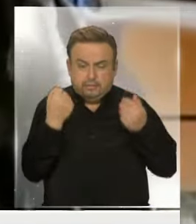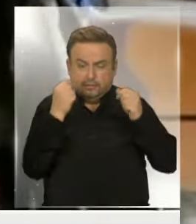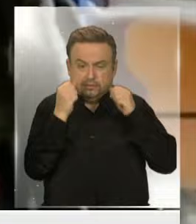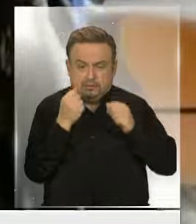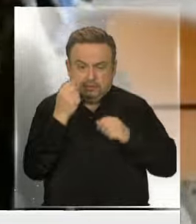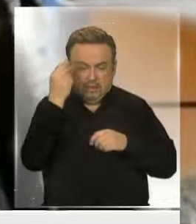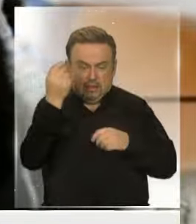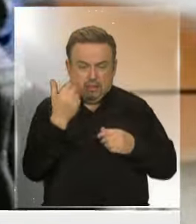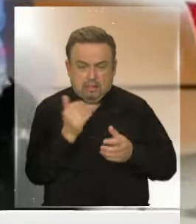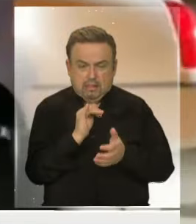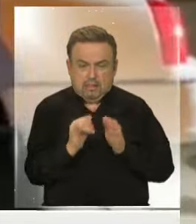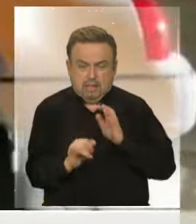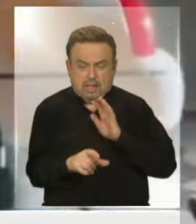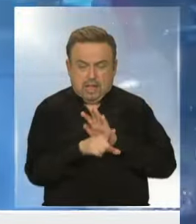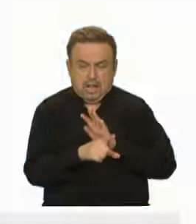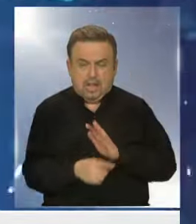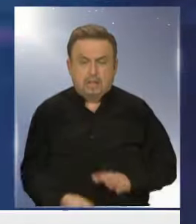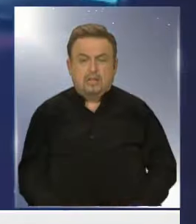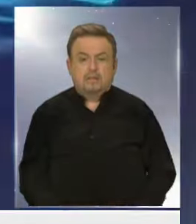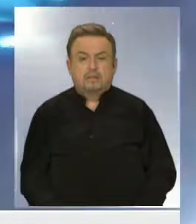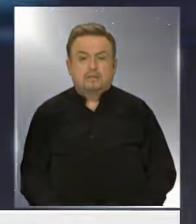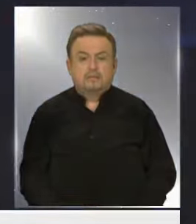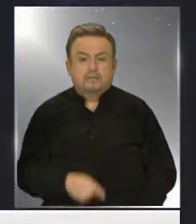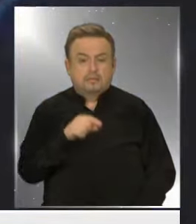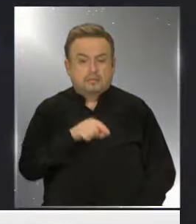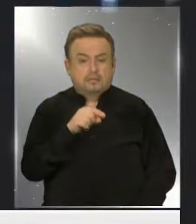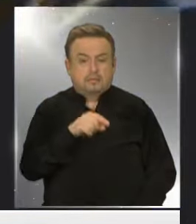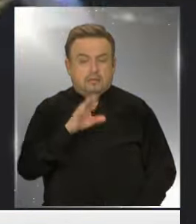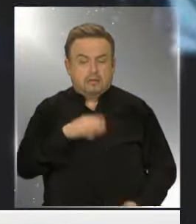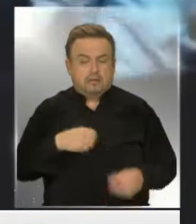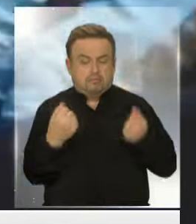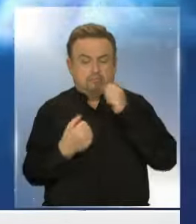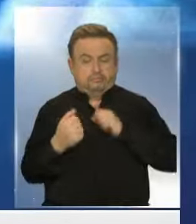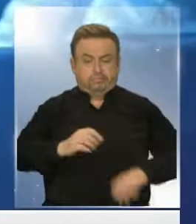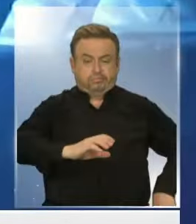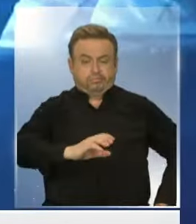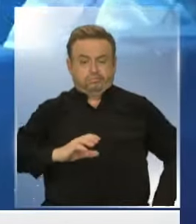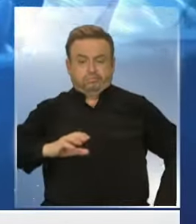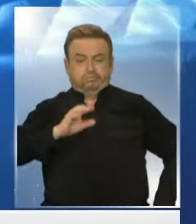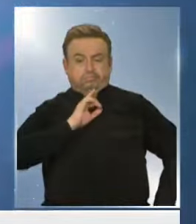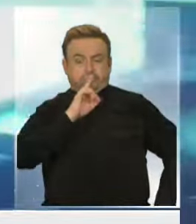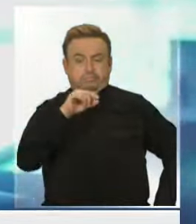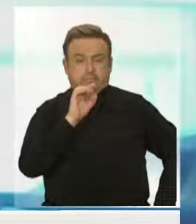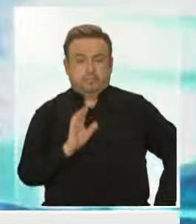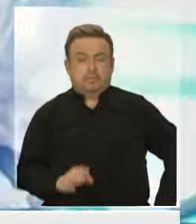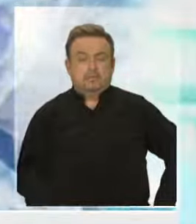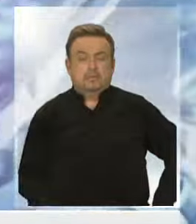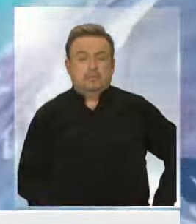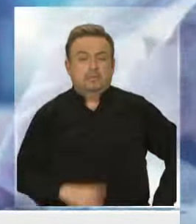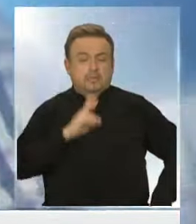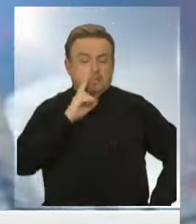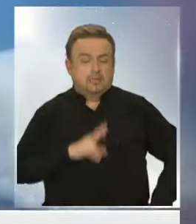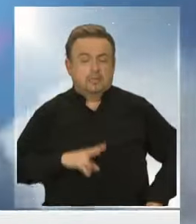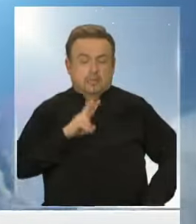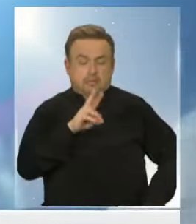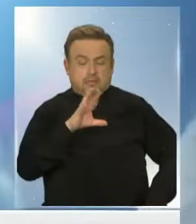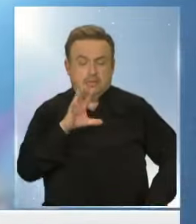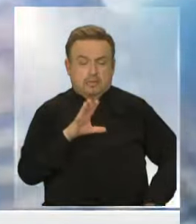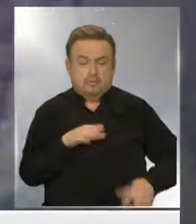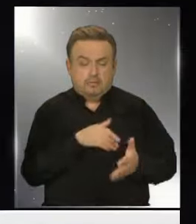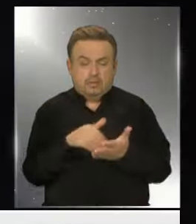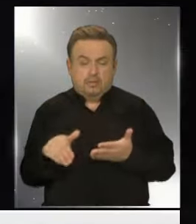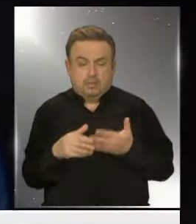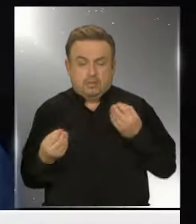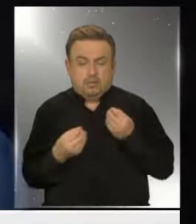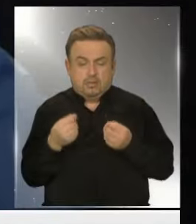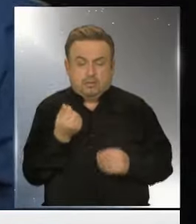sus ilícitos. En este mismo Mustang descapotable que aparece en un videoclip, se incautaron 25 millones